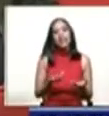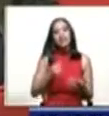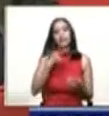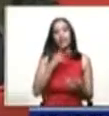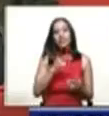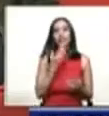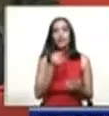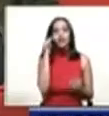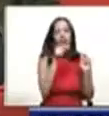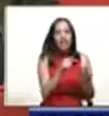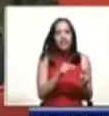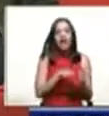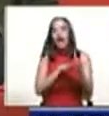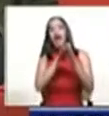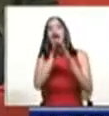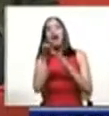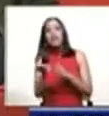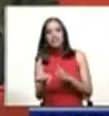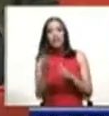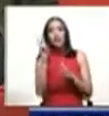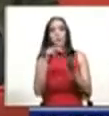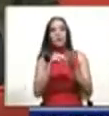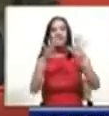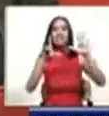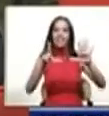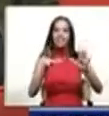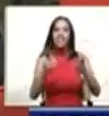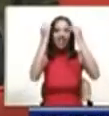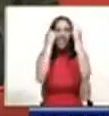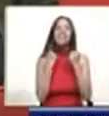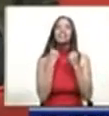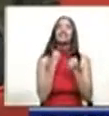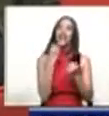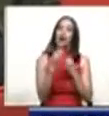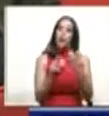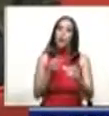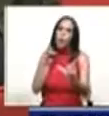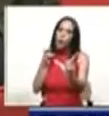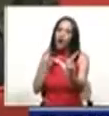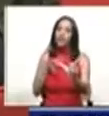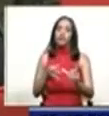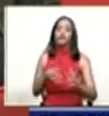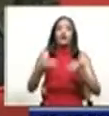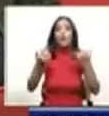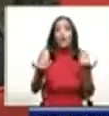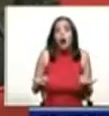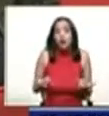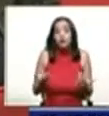ellos avanzar en el 2017 en la guarimba. Cuando se da la elección